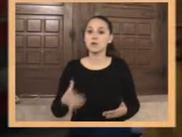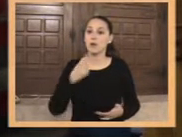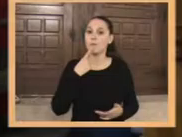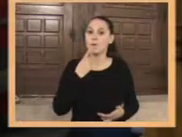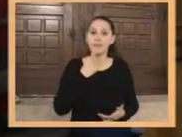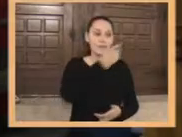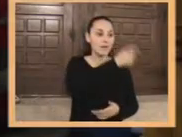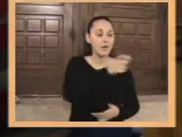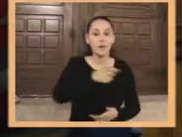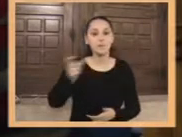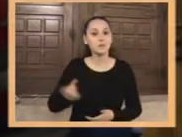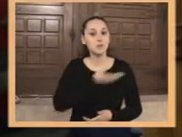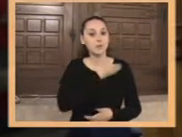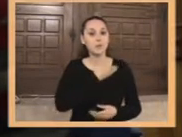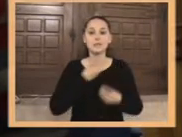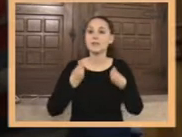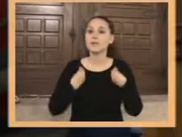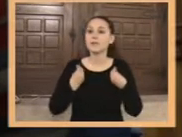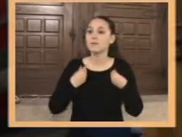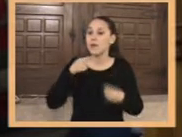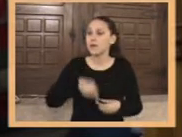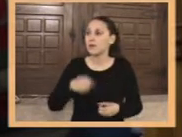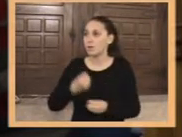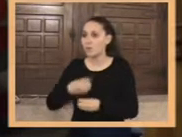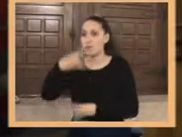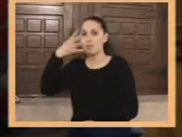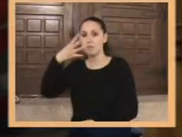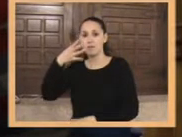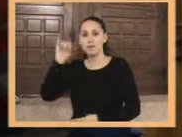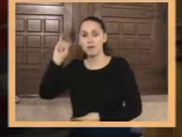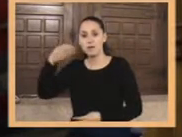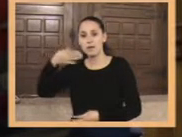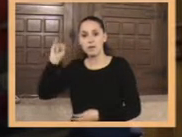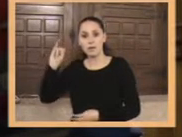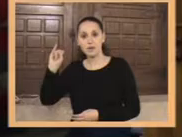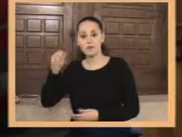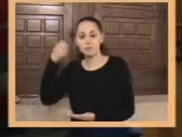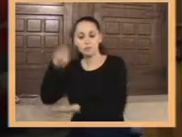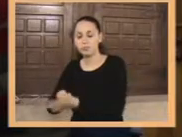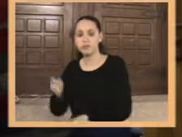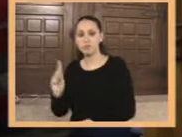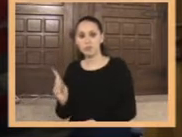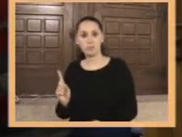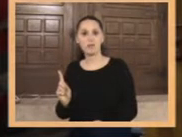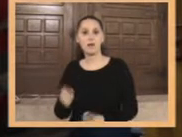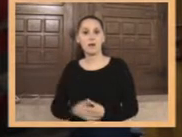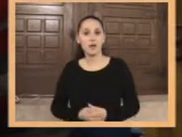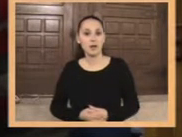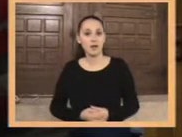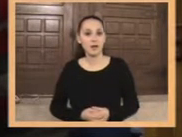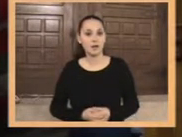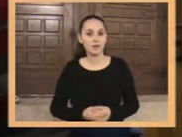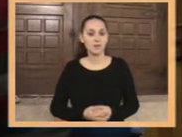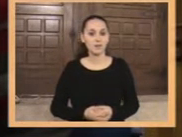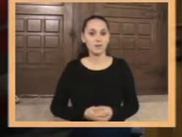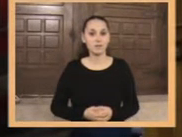la ciudadanía de Plasencia que aquí hay muchos edificios que no están pagando el IBI, más allá de lo que se utiliza en fines